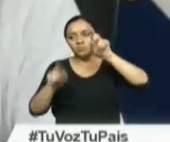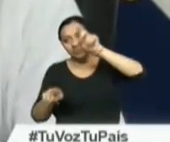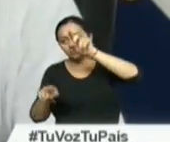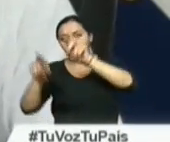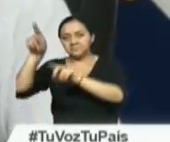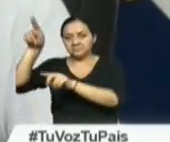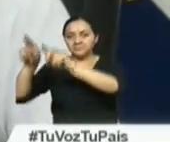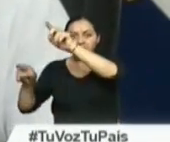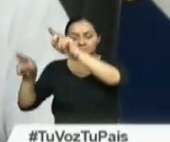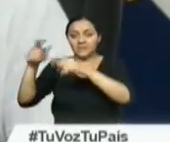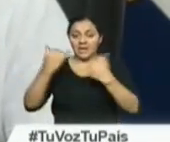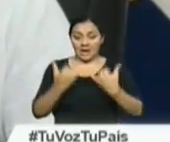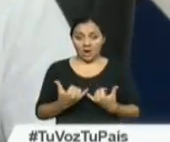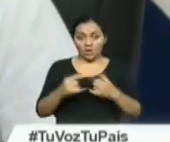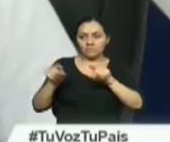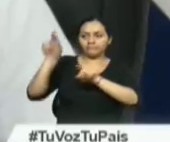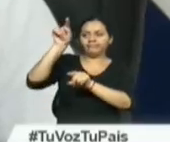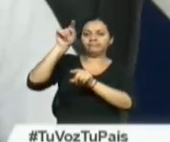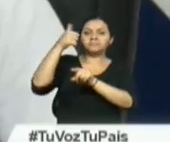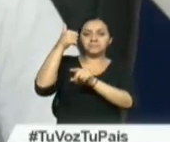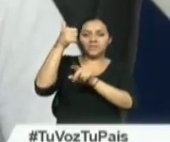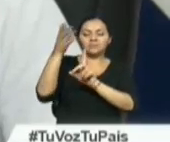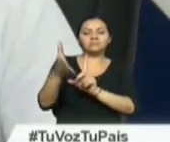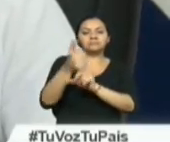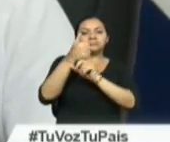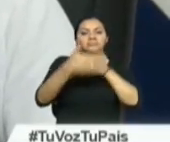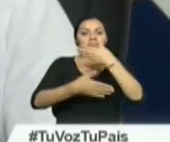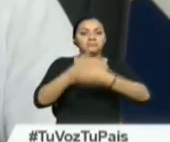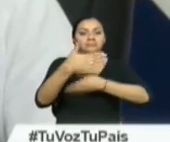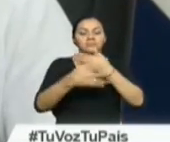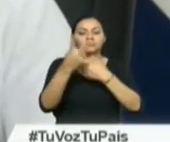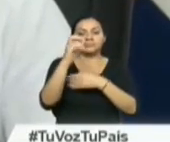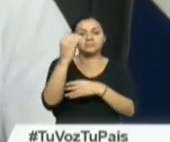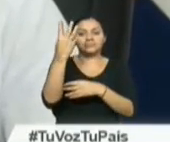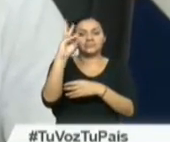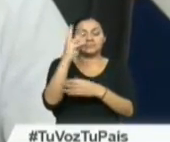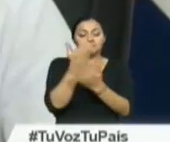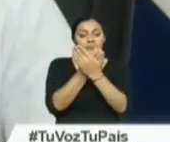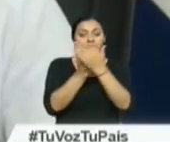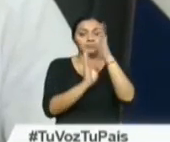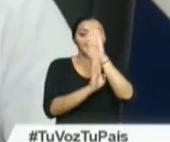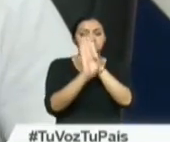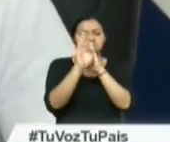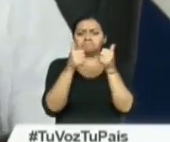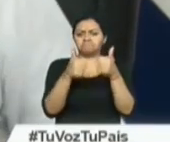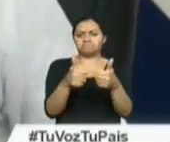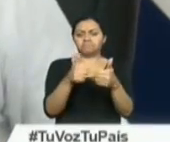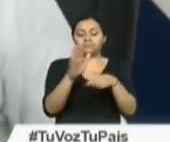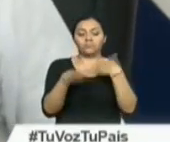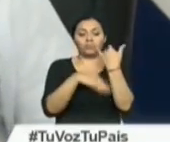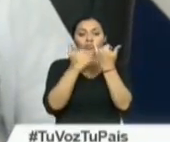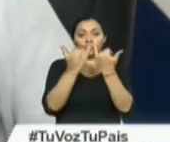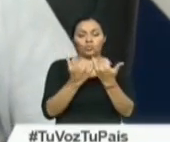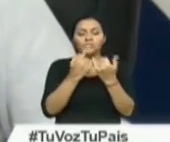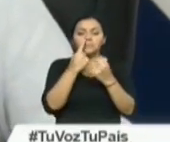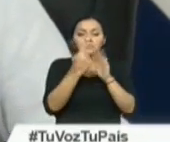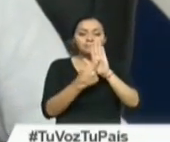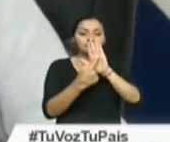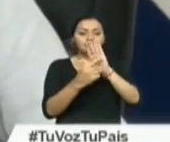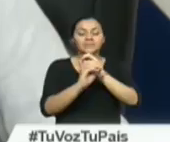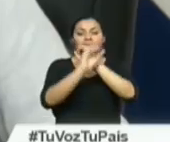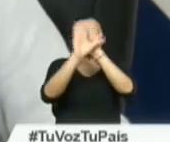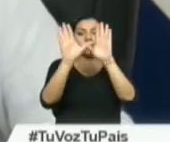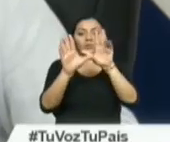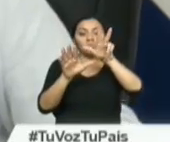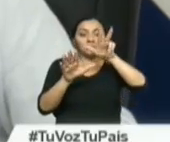de recuperación. El último trimestre del 2016... la economía creció y creció bastante, se refleja al